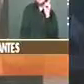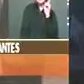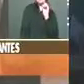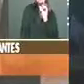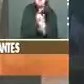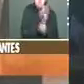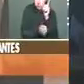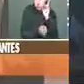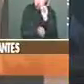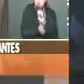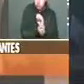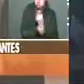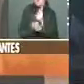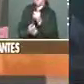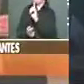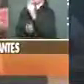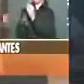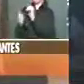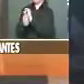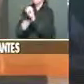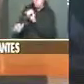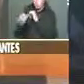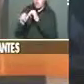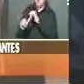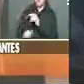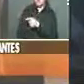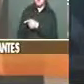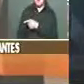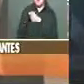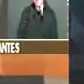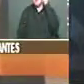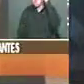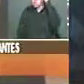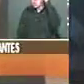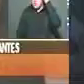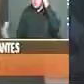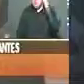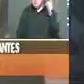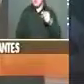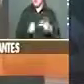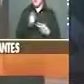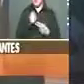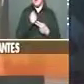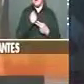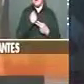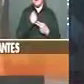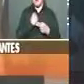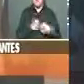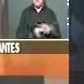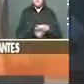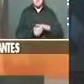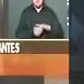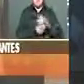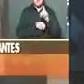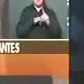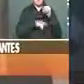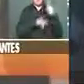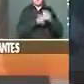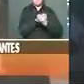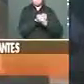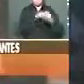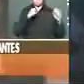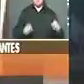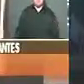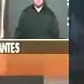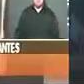los criminales de la guerrilla de las FARC. Y tenemos que recordar, a Neiva le borraron un barrio entero de un bombazo, o